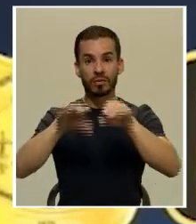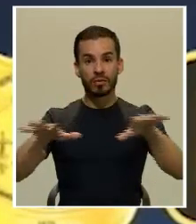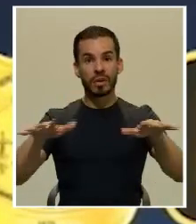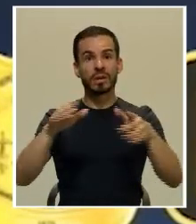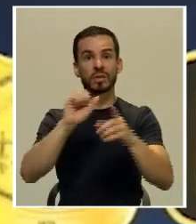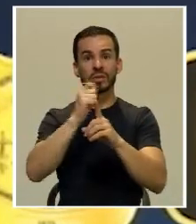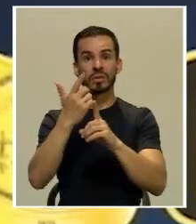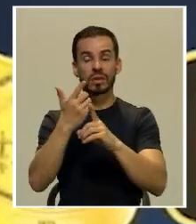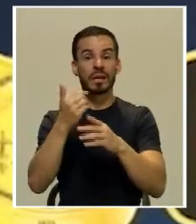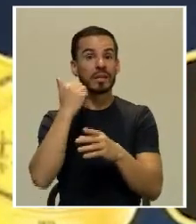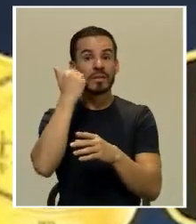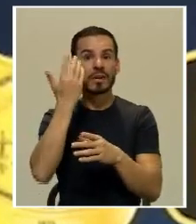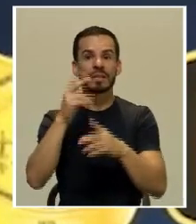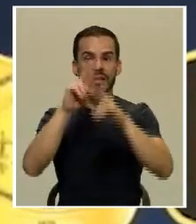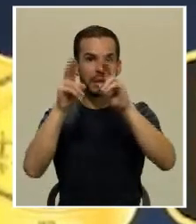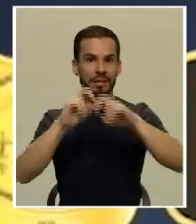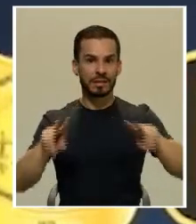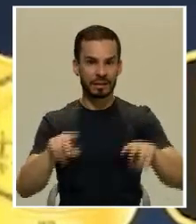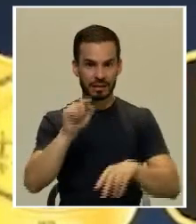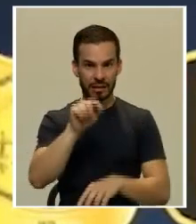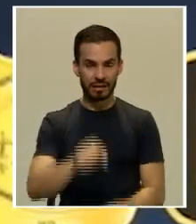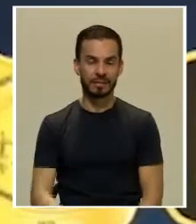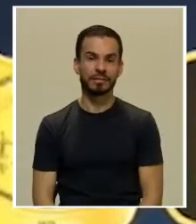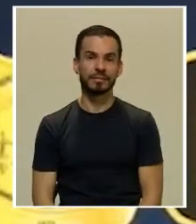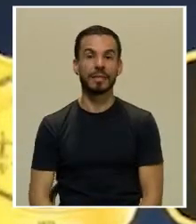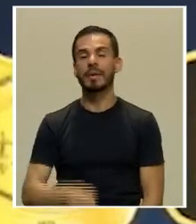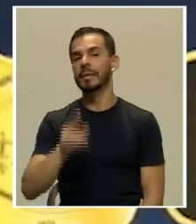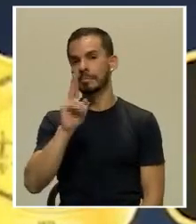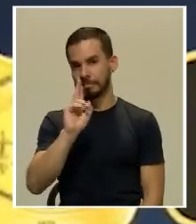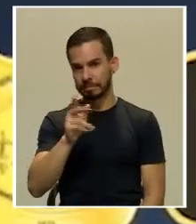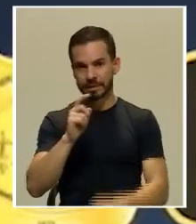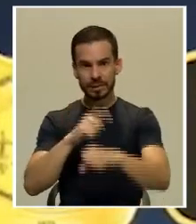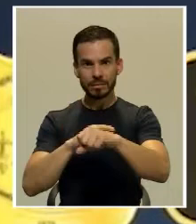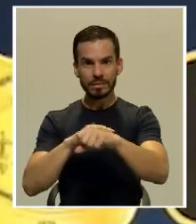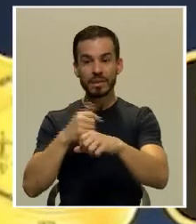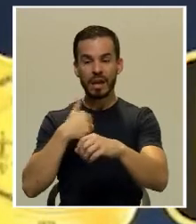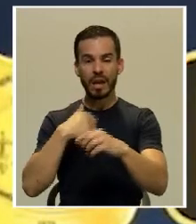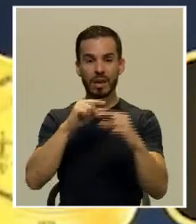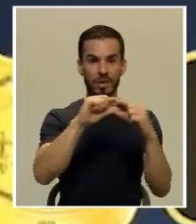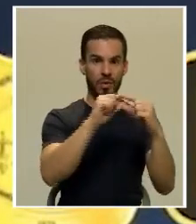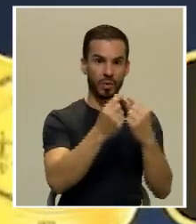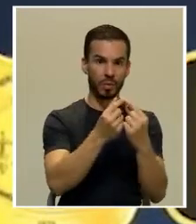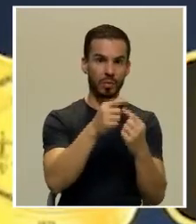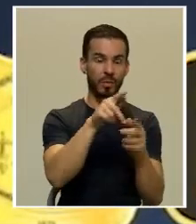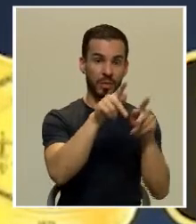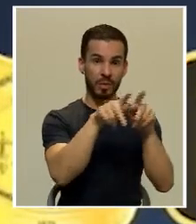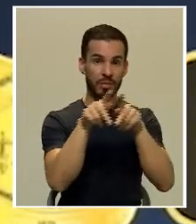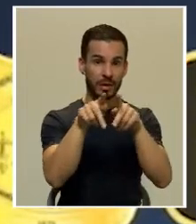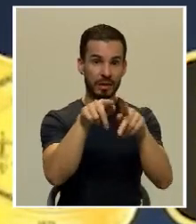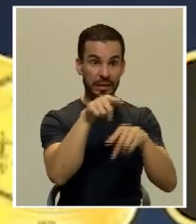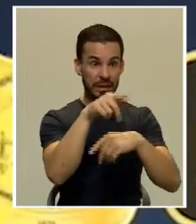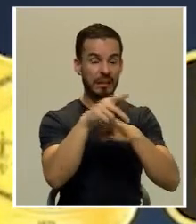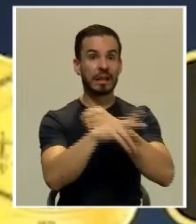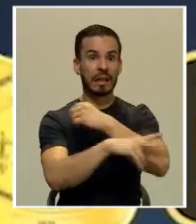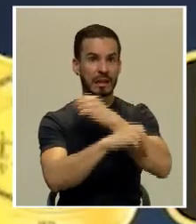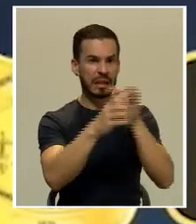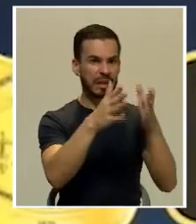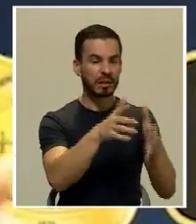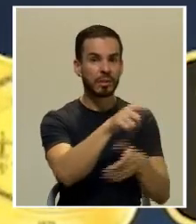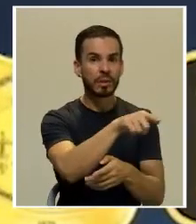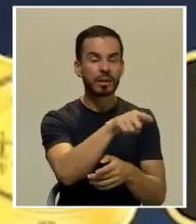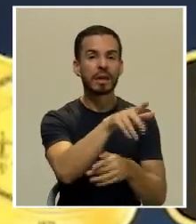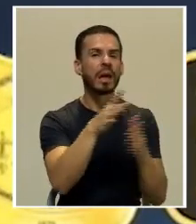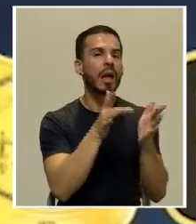y las facilidades que brinda internet. Pero al mismo tiempo hay un grupo de personas, un grupo de delincuentes